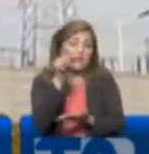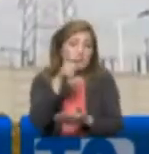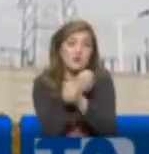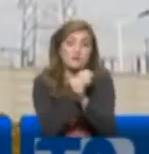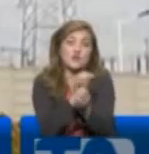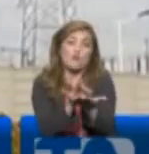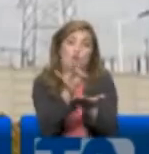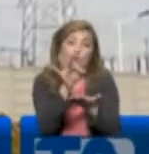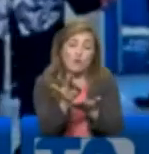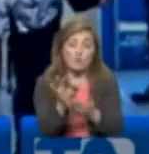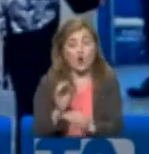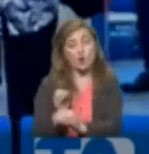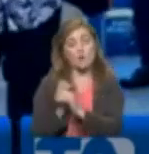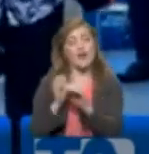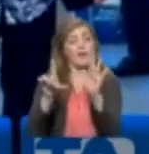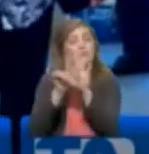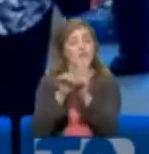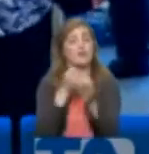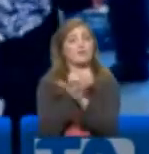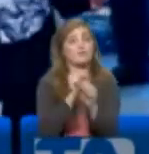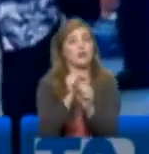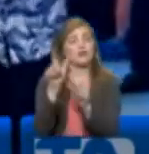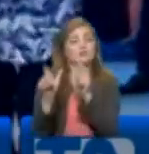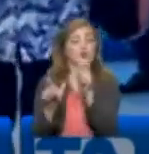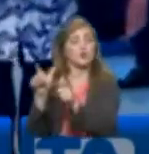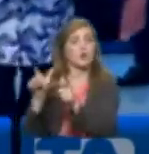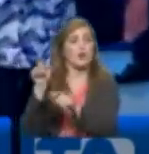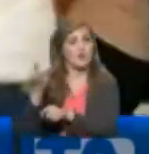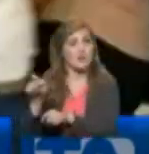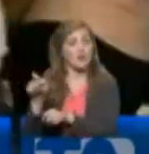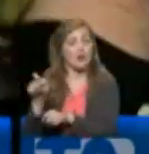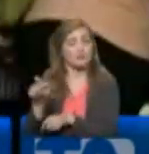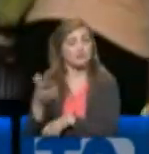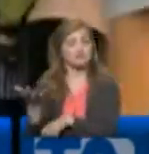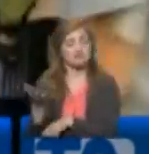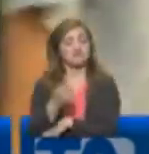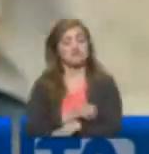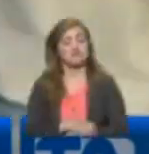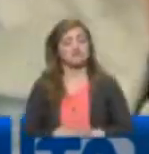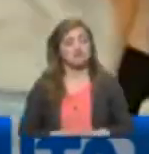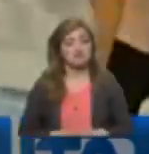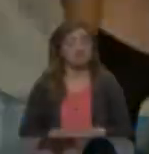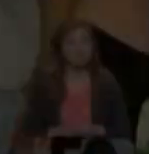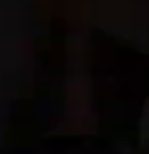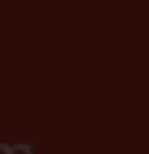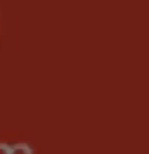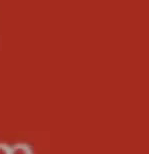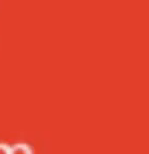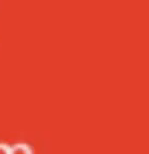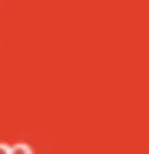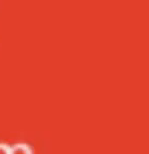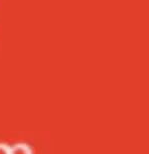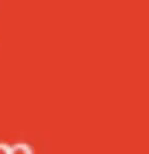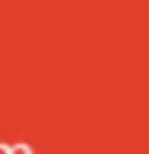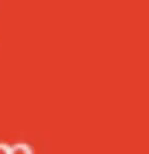del Pueblo, según la obliga la Ley de Defensa al Consumidor, quien debería actuar de oficio. Dayana Monroy, 24 horas.